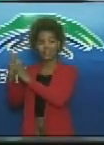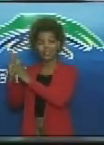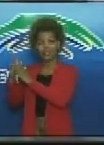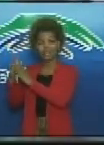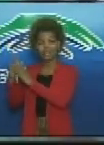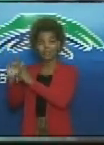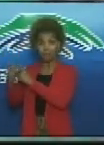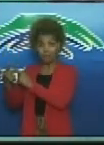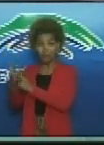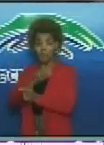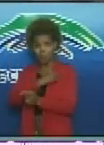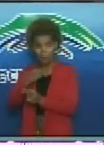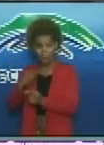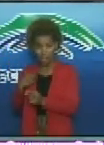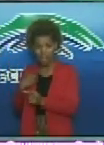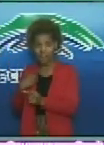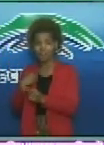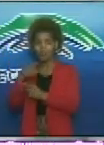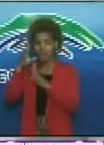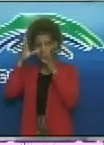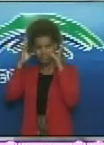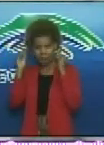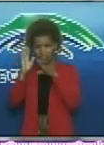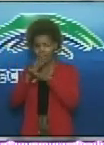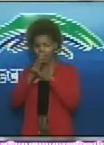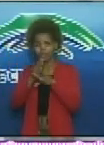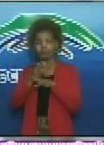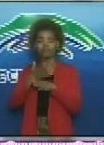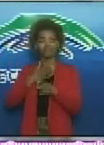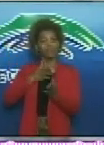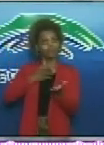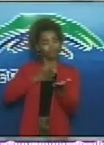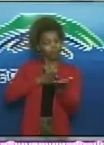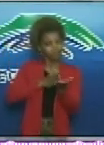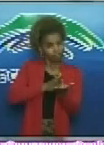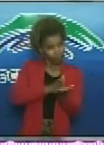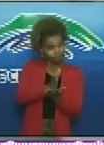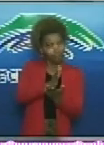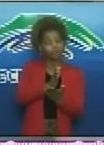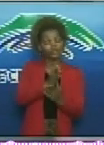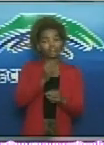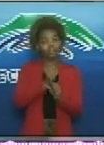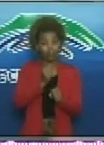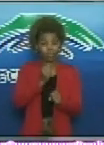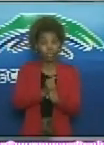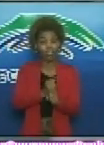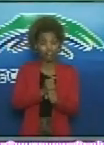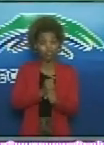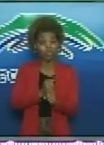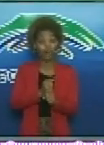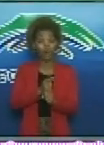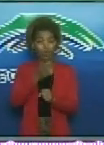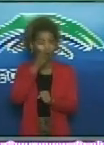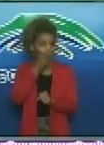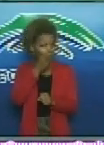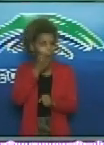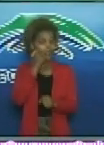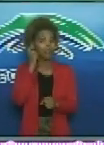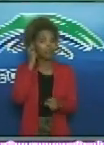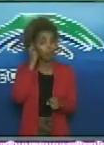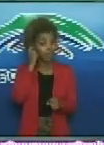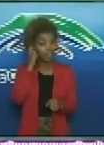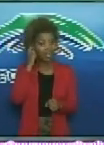Son 35, hombres y mujeres, que si bien antes de esta pandemia ya eran admirados, hoy son considerados